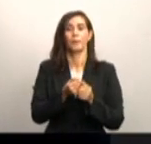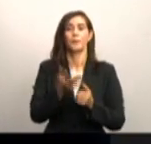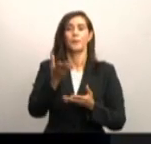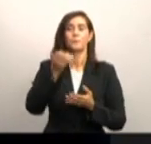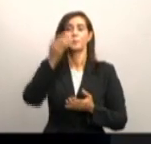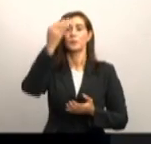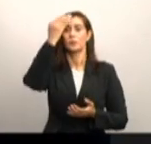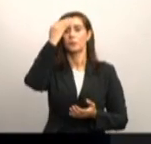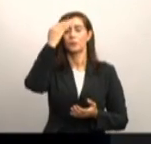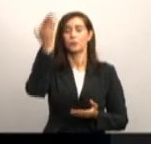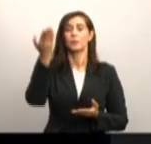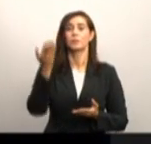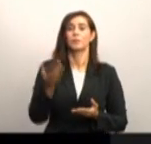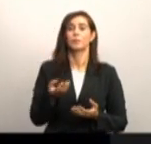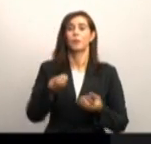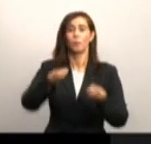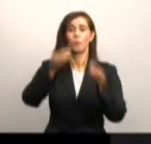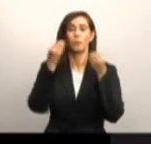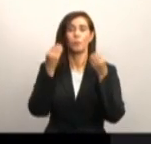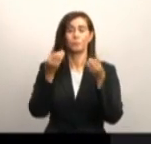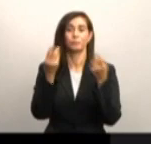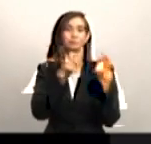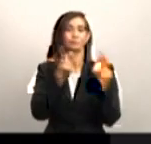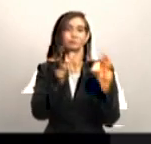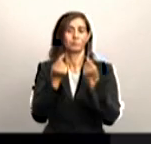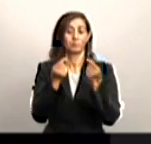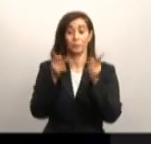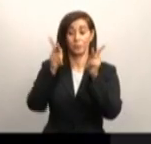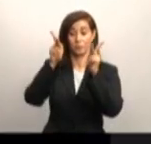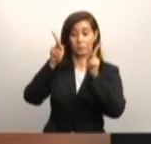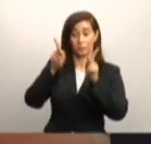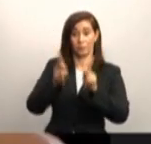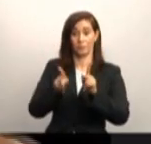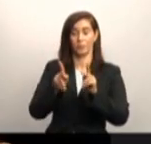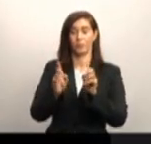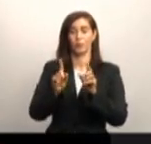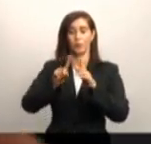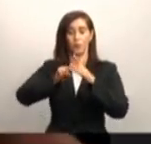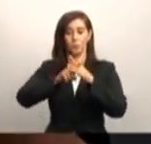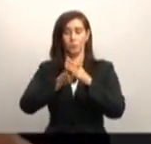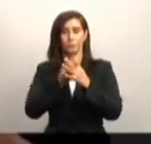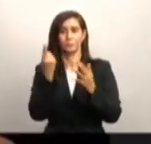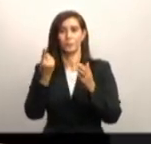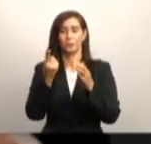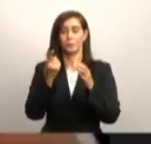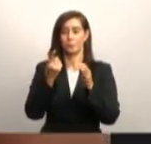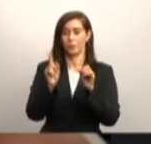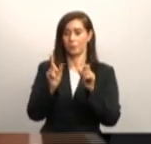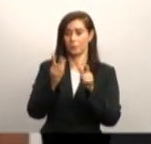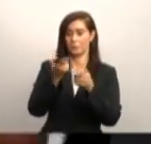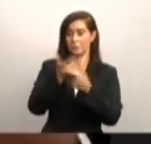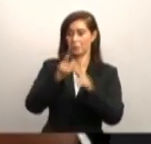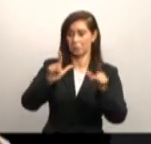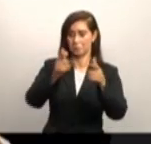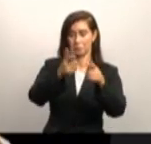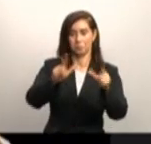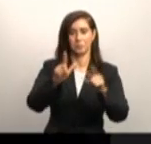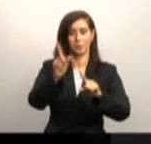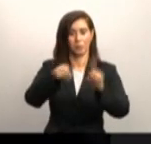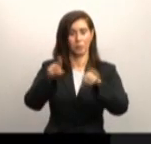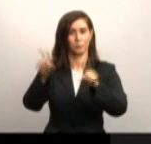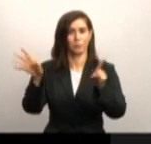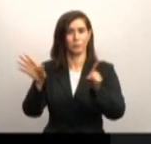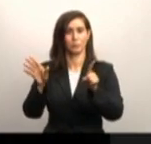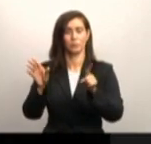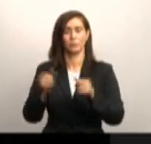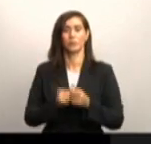ser el comportamiento de la población ante este desmonte gradual que se está planteando incluso para dentro de